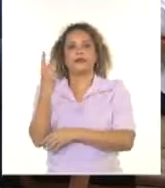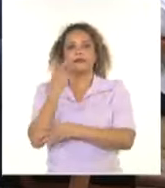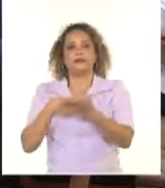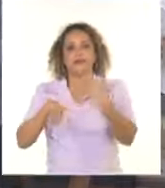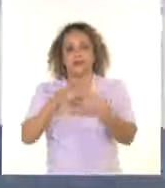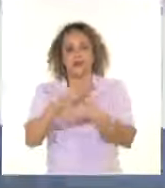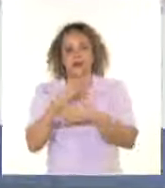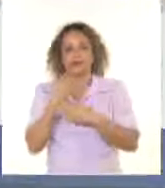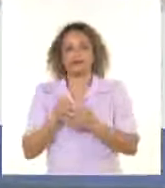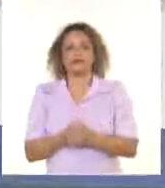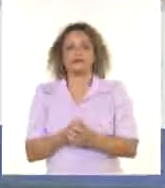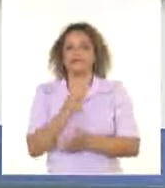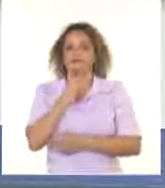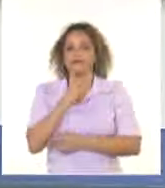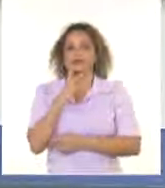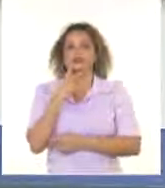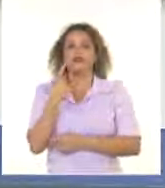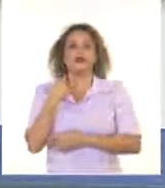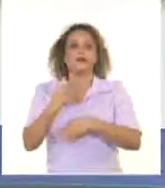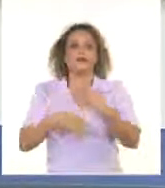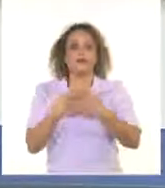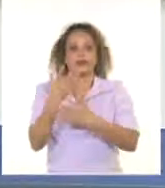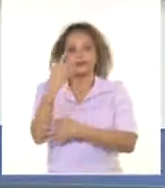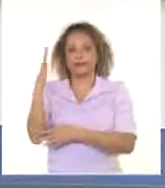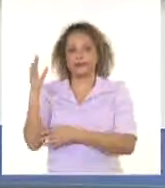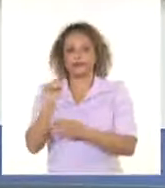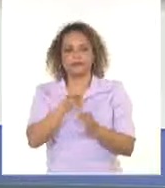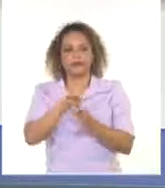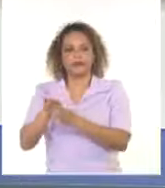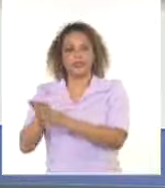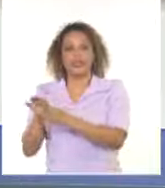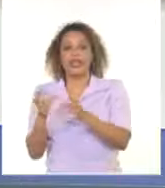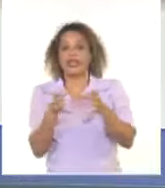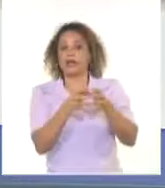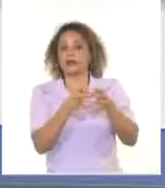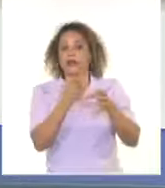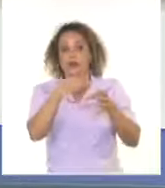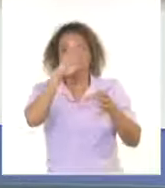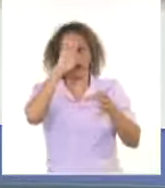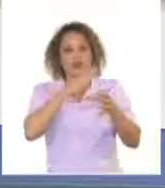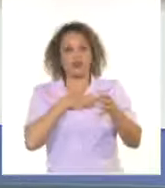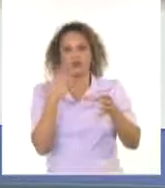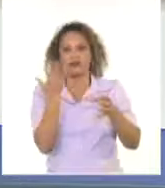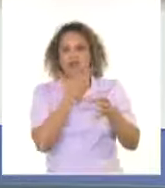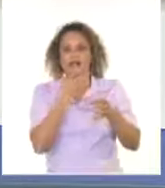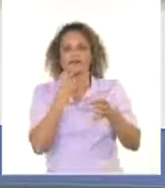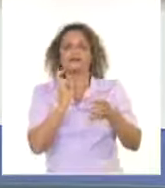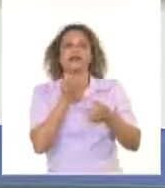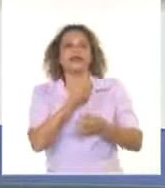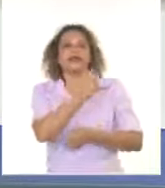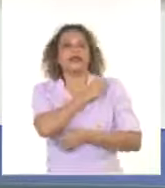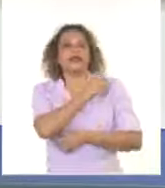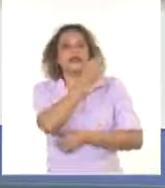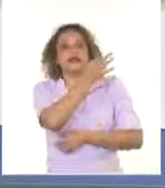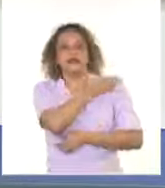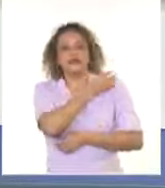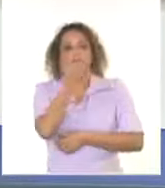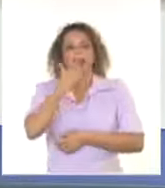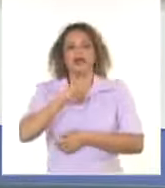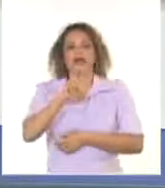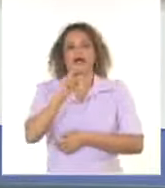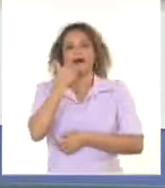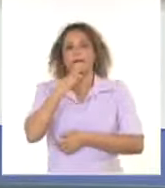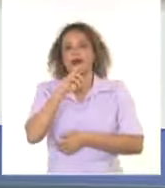de Asuntos Exteriores. Por la parte cubana, estuvieron presentes los miembros del Buró Político, general de Cuerpo de Ejército Álvaro López